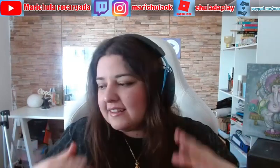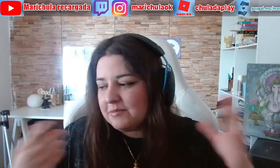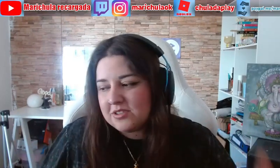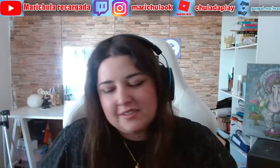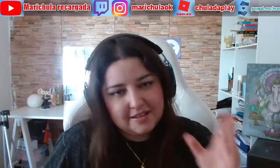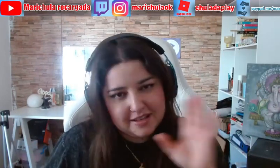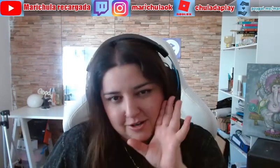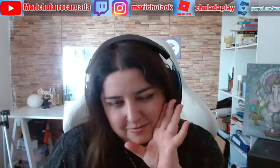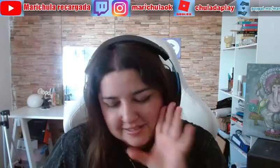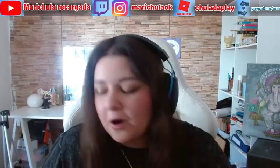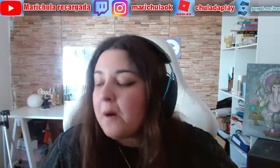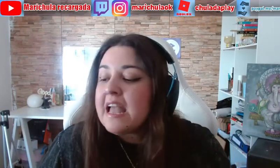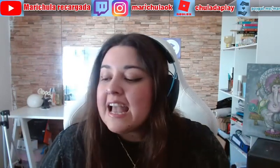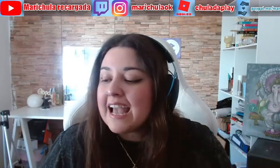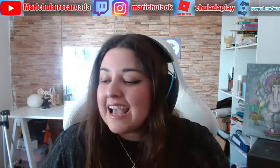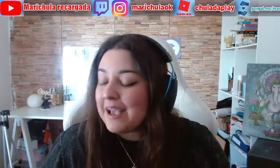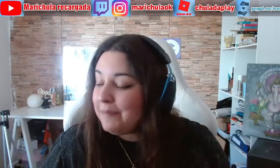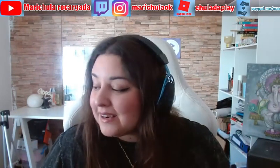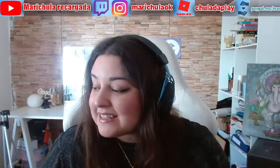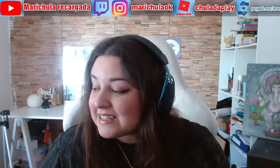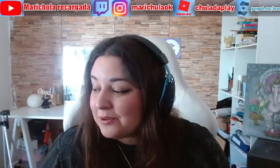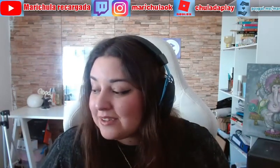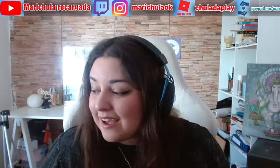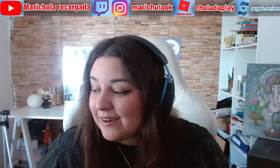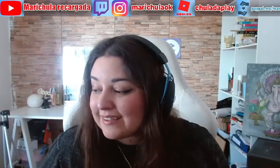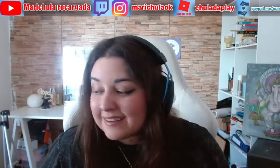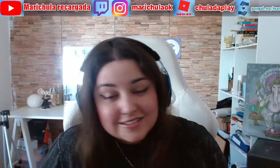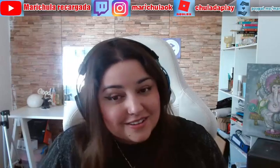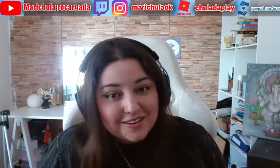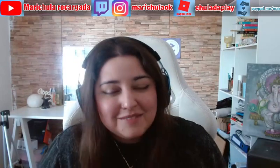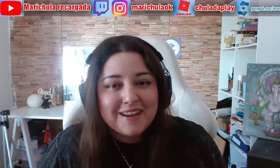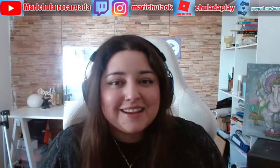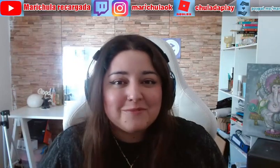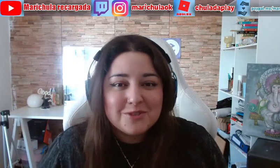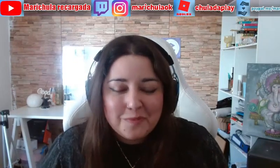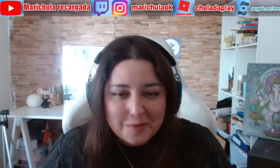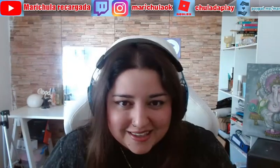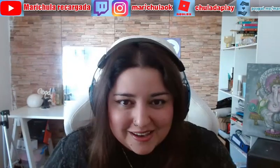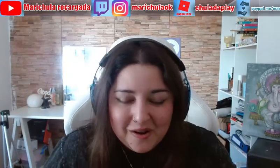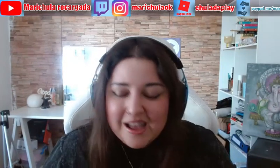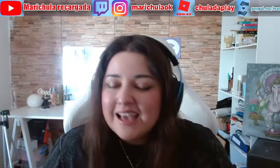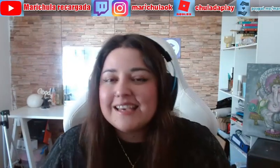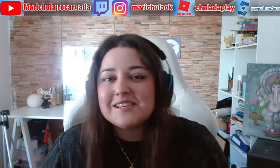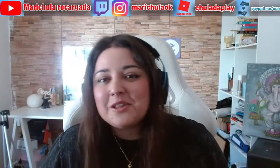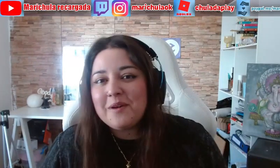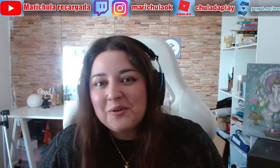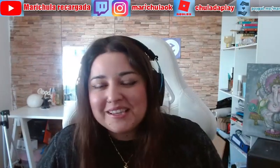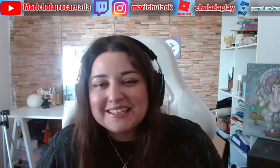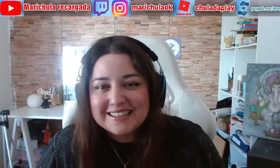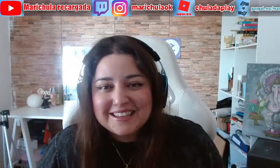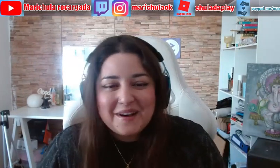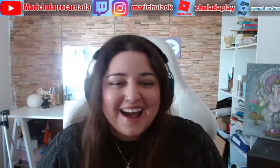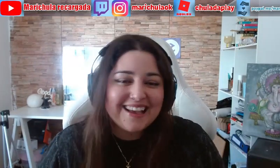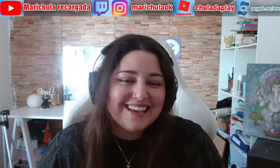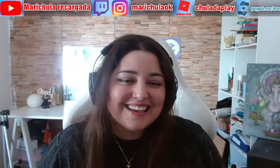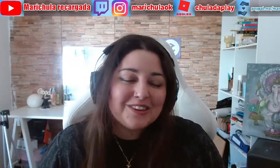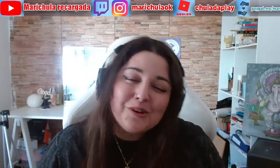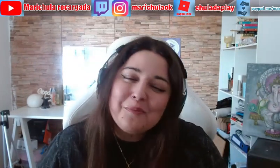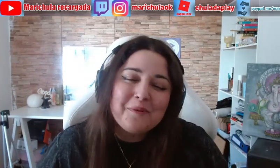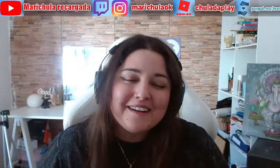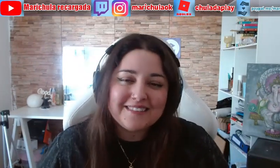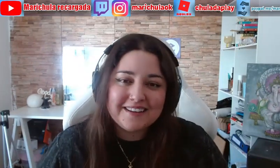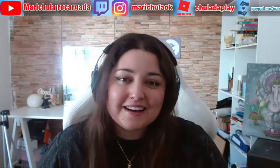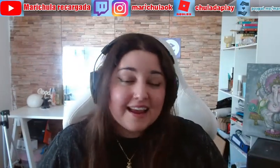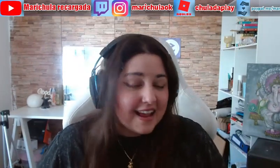se me extiende porque ya saben que hablo demasiado. Espero que les haya gustado esta reacción. Me alegro mucho por México que haya tomado esta iniciativa y que